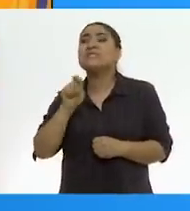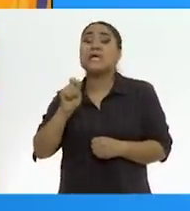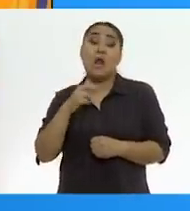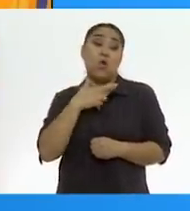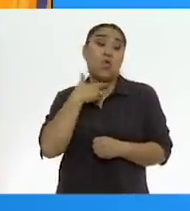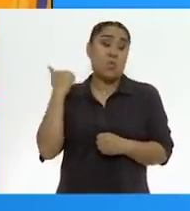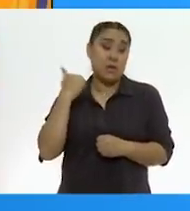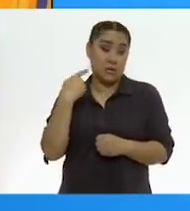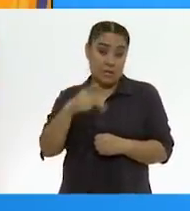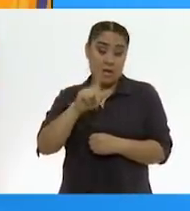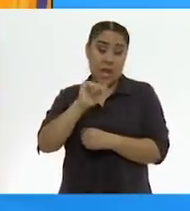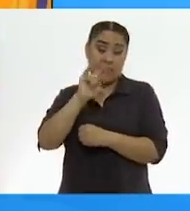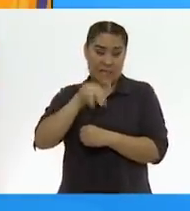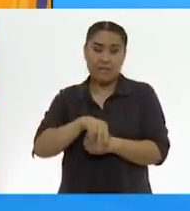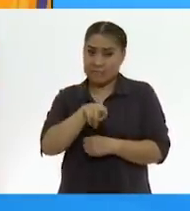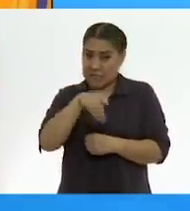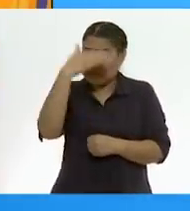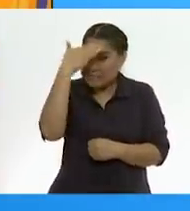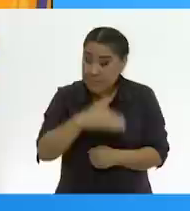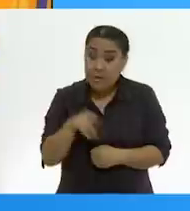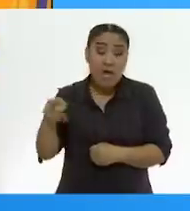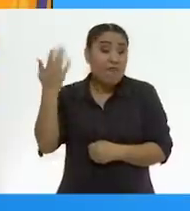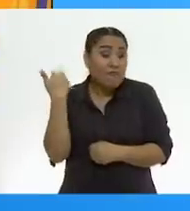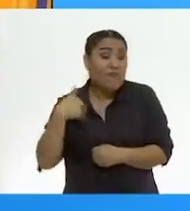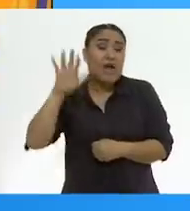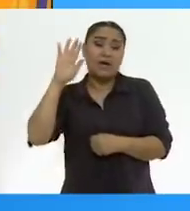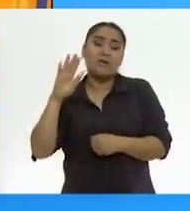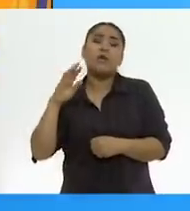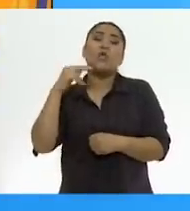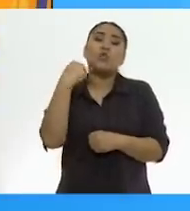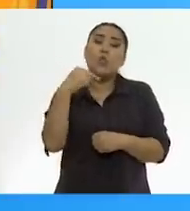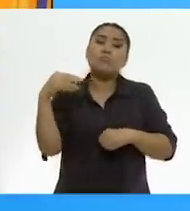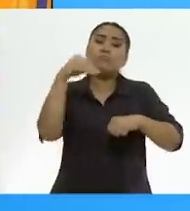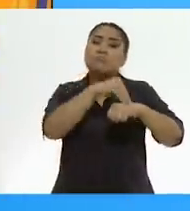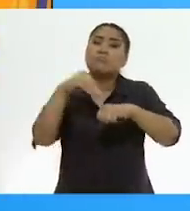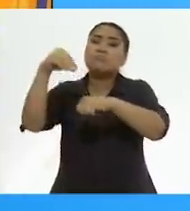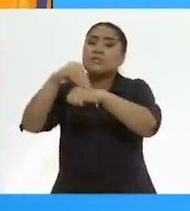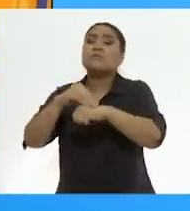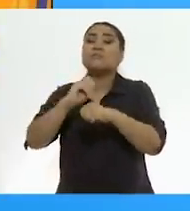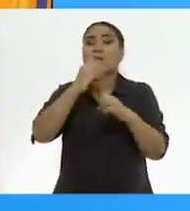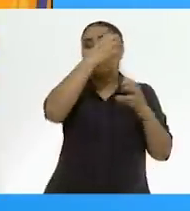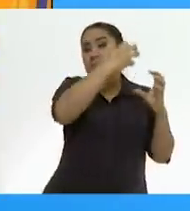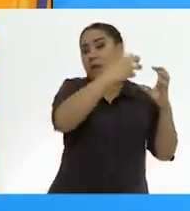¿Ah, sí? ¿En serio? ¿Sabían que ellos fueron quienes les pusieron nombres a los planetas?